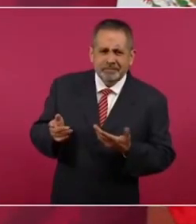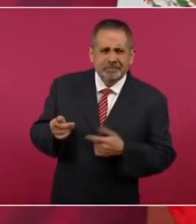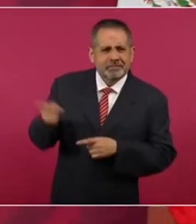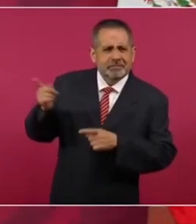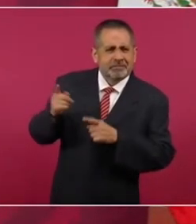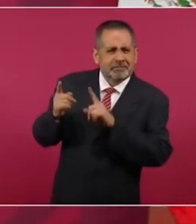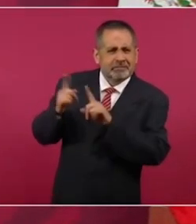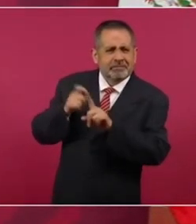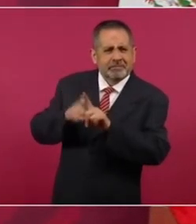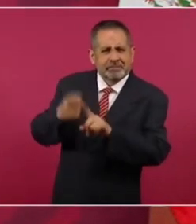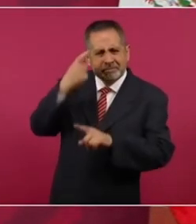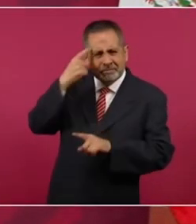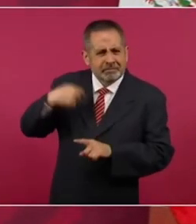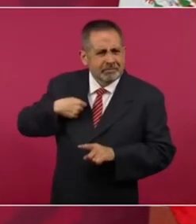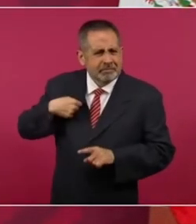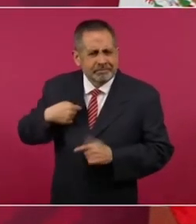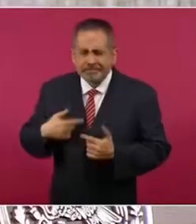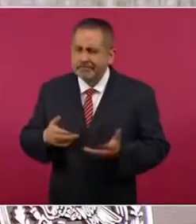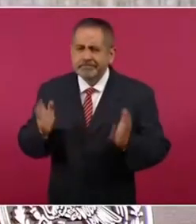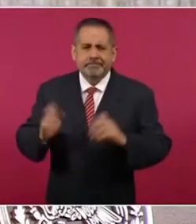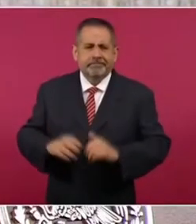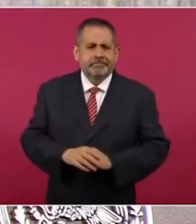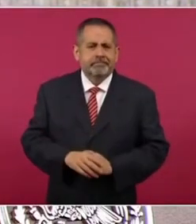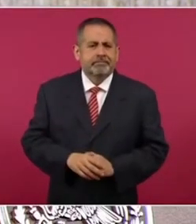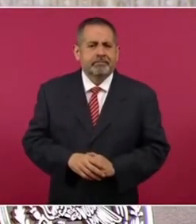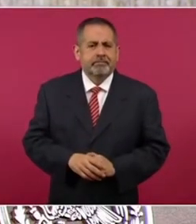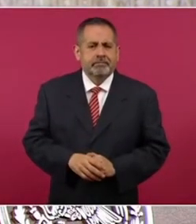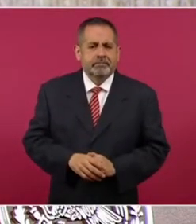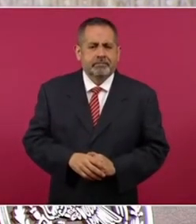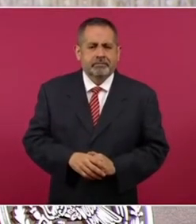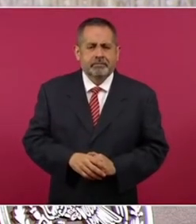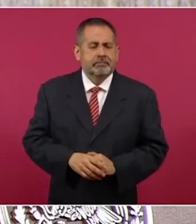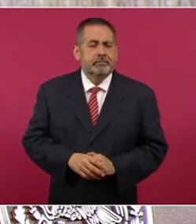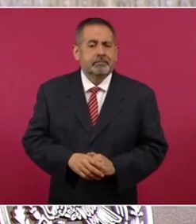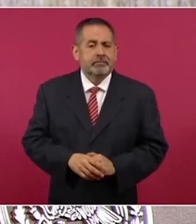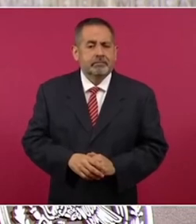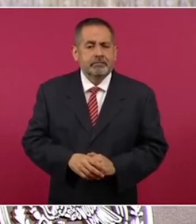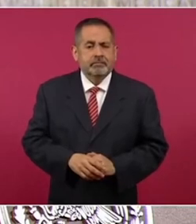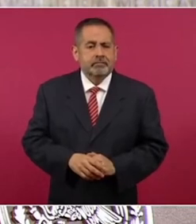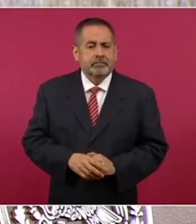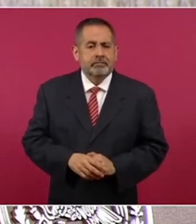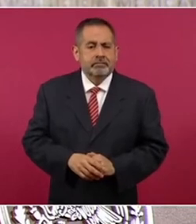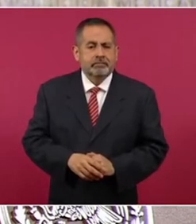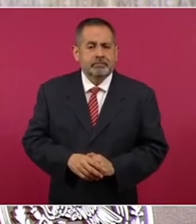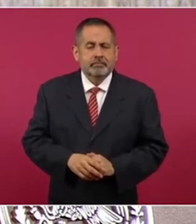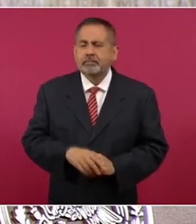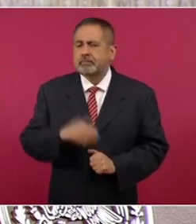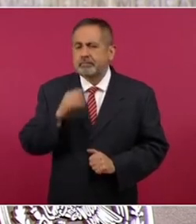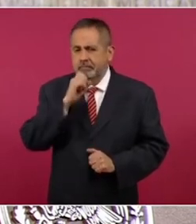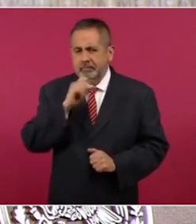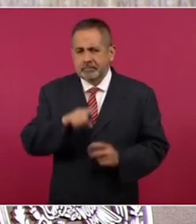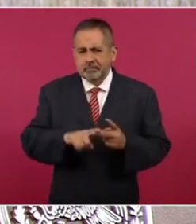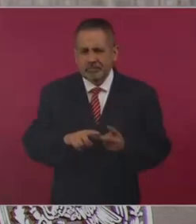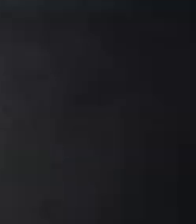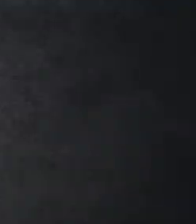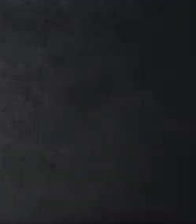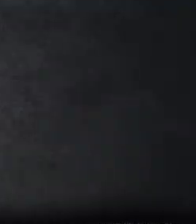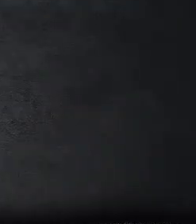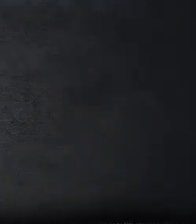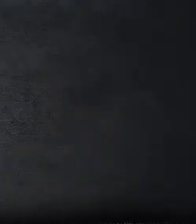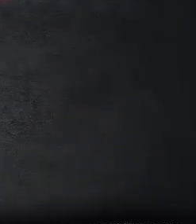Y Diego Tartufo.